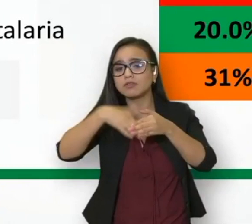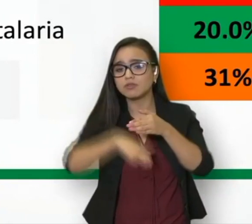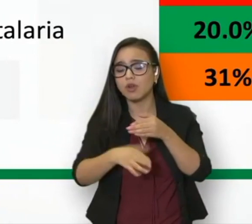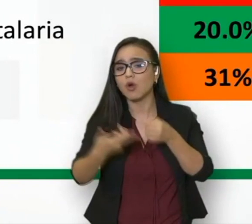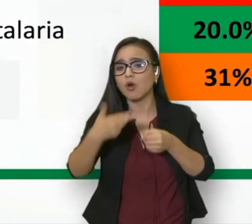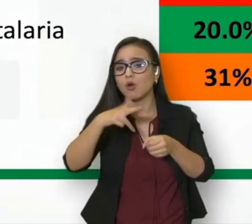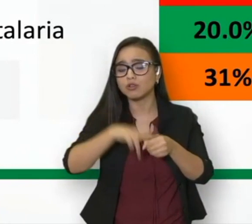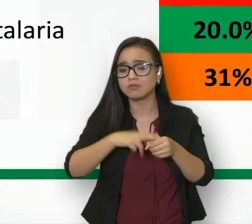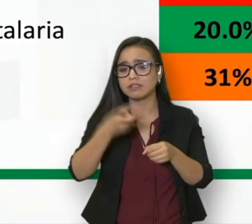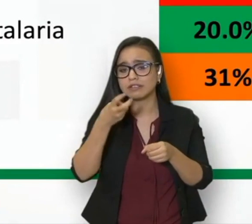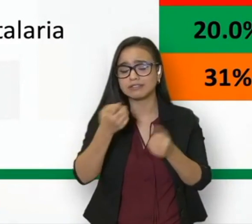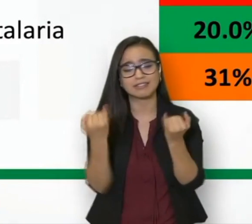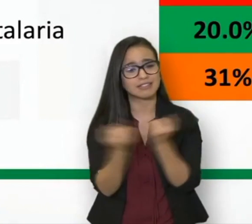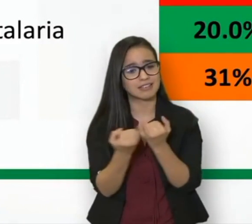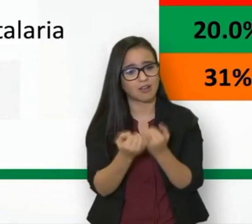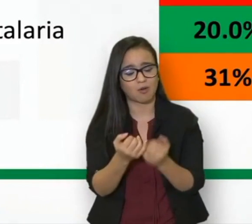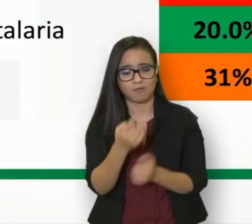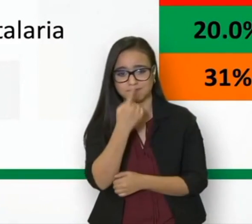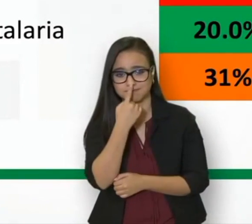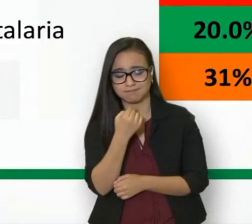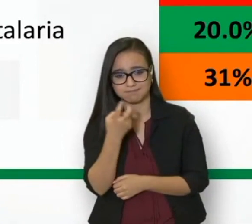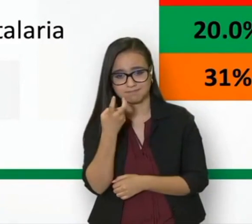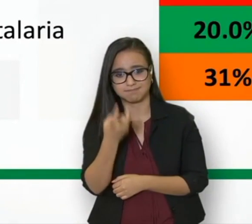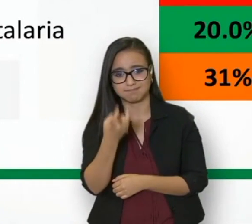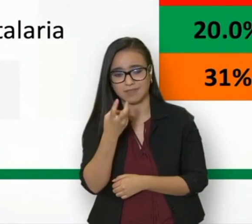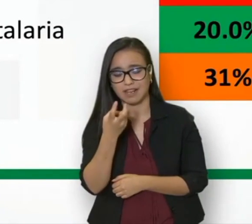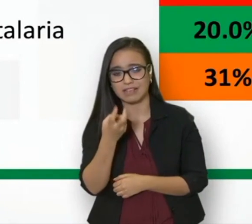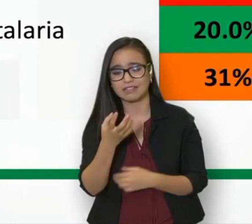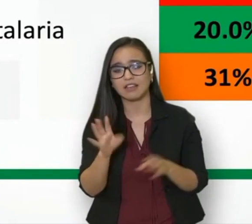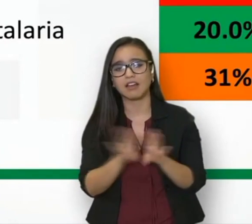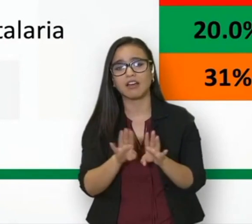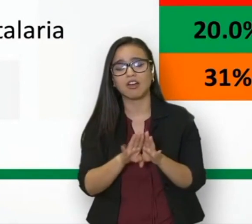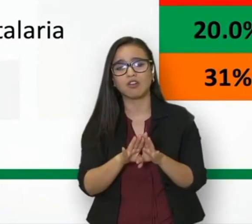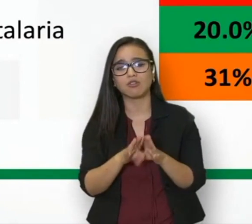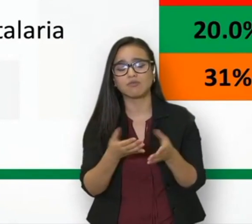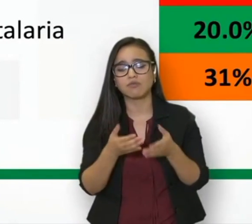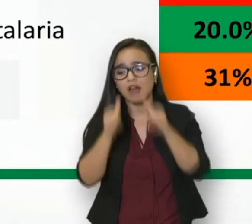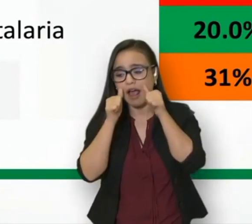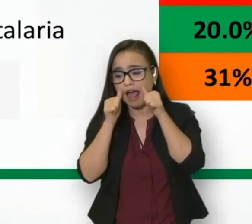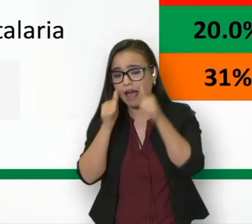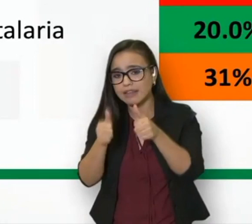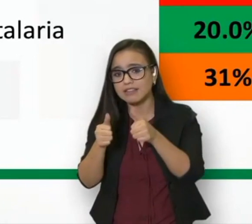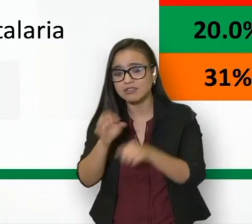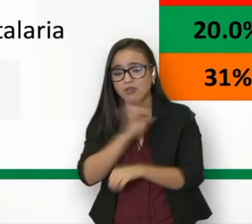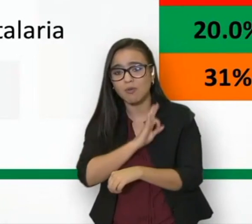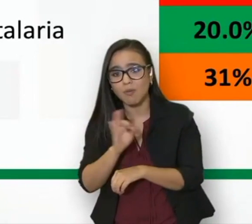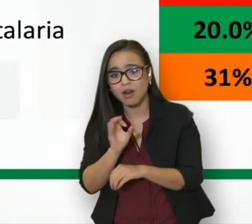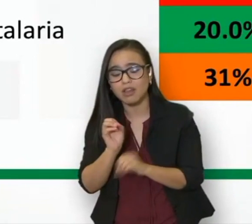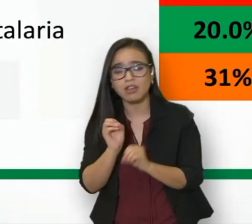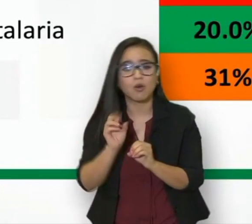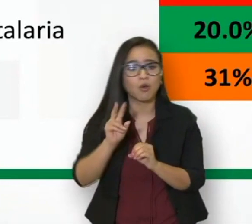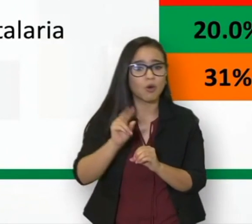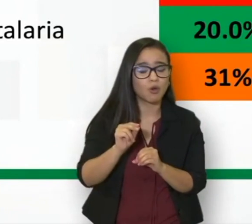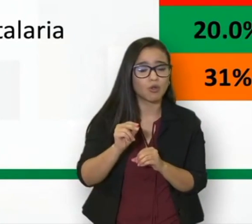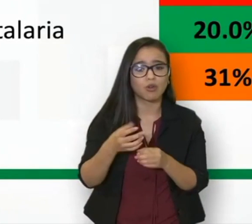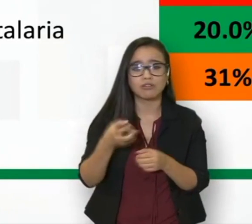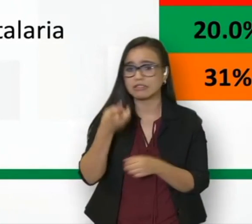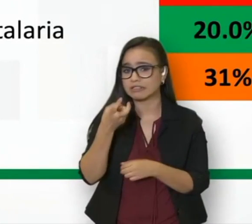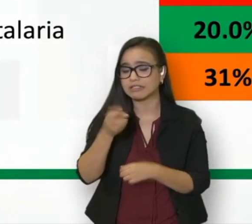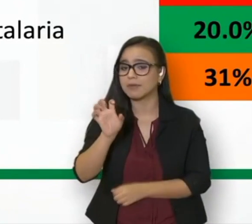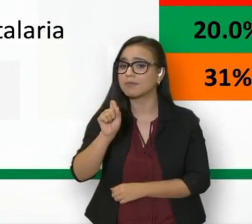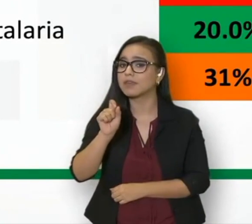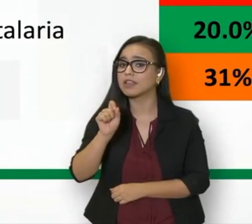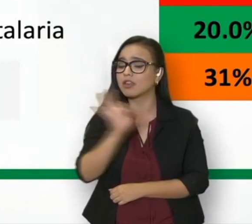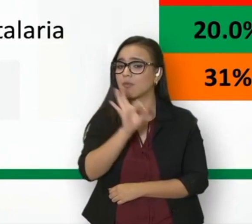importante en razón de que eso es la respuesta que tiene el sistema de salud para la atención de nuestros pacientes está en un 20 por ciento